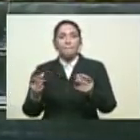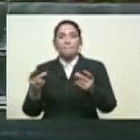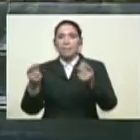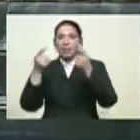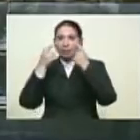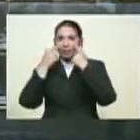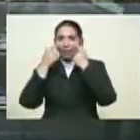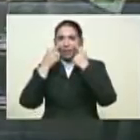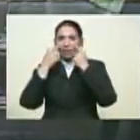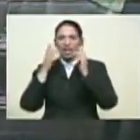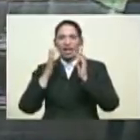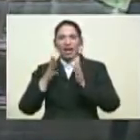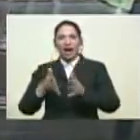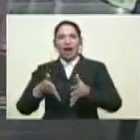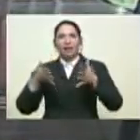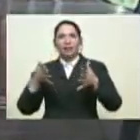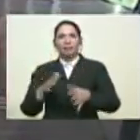revancha.